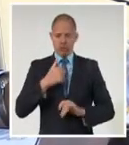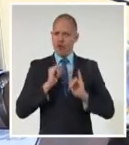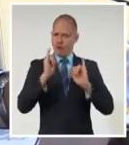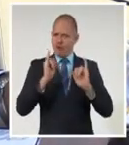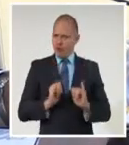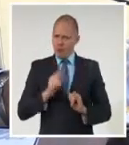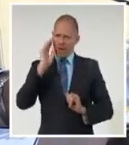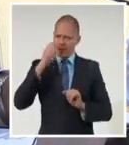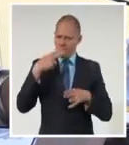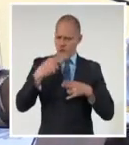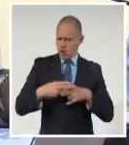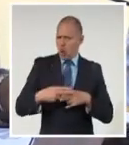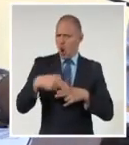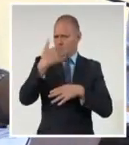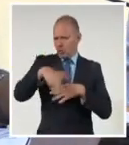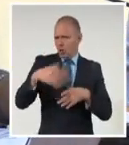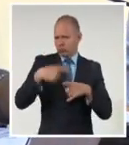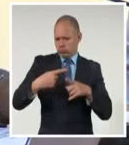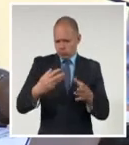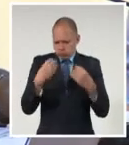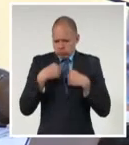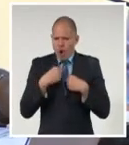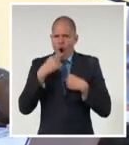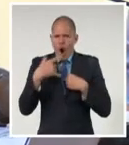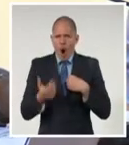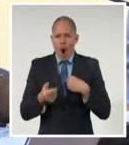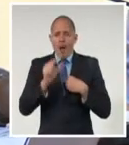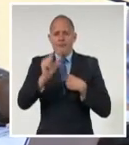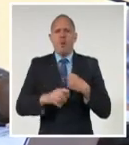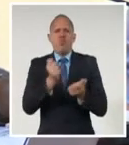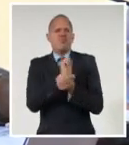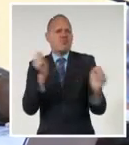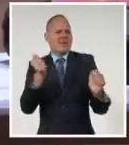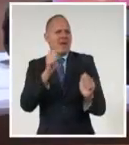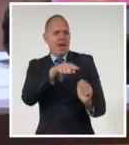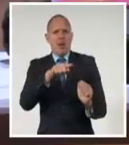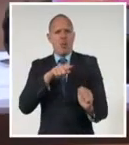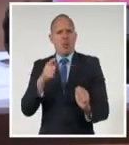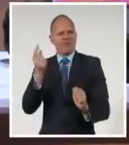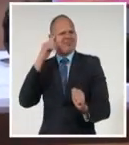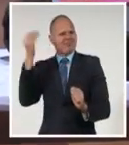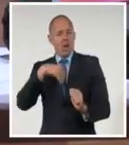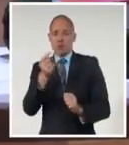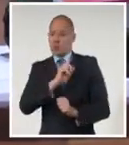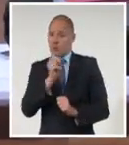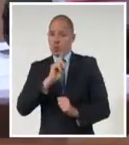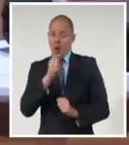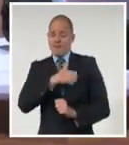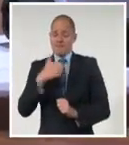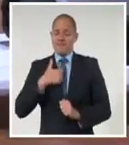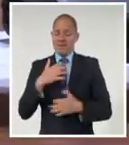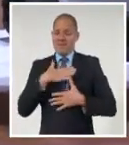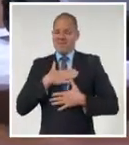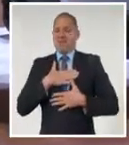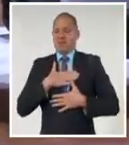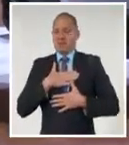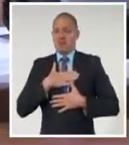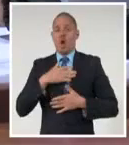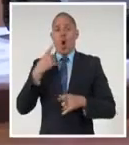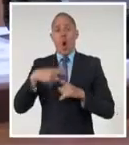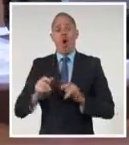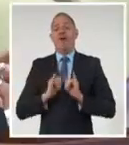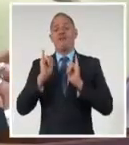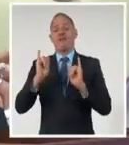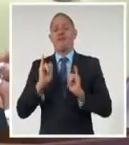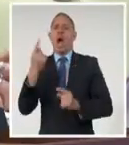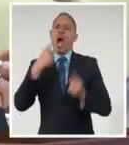regular el uso y tratamiento de estos por parte de personas o entidades públicas y privadas, así como de la información de carácter